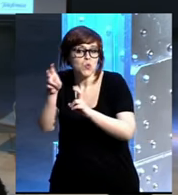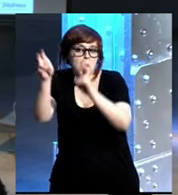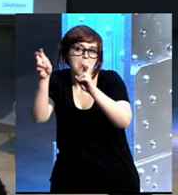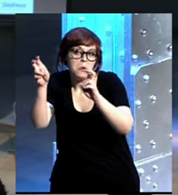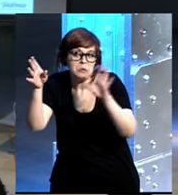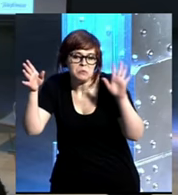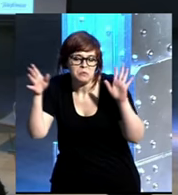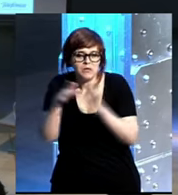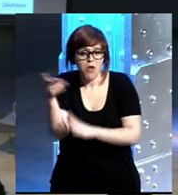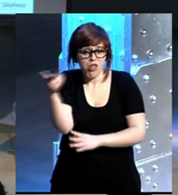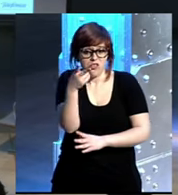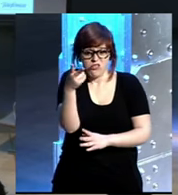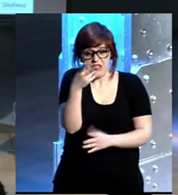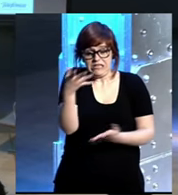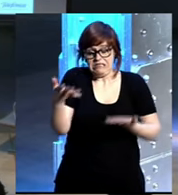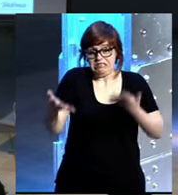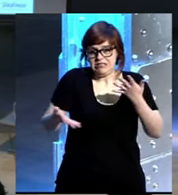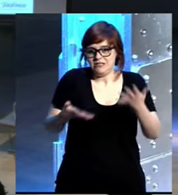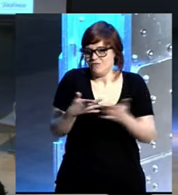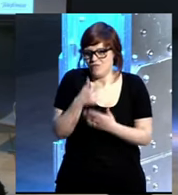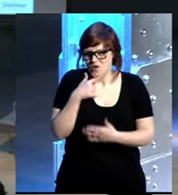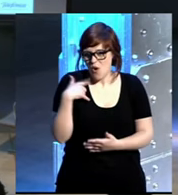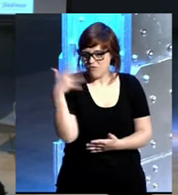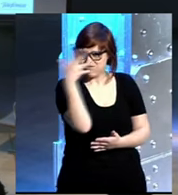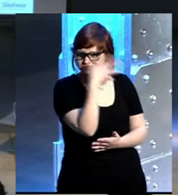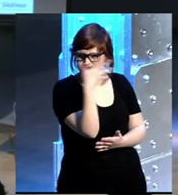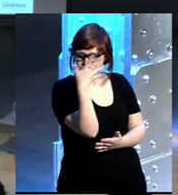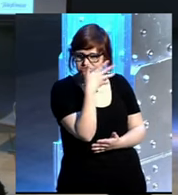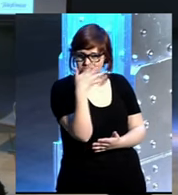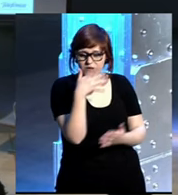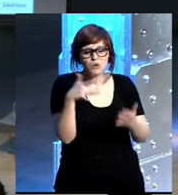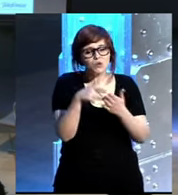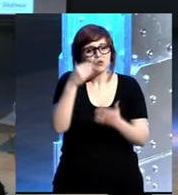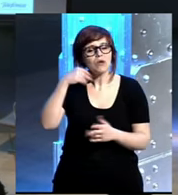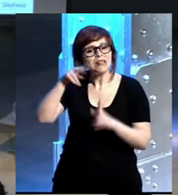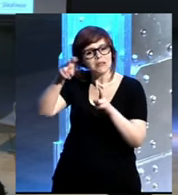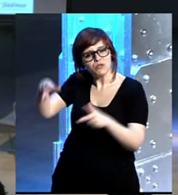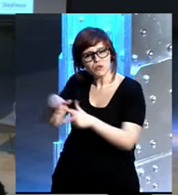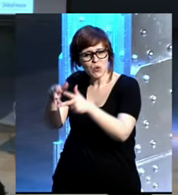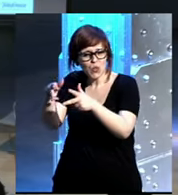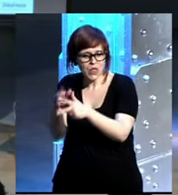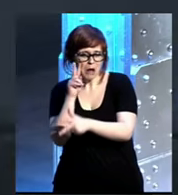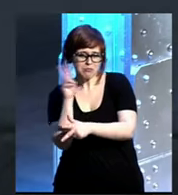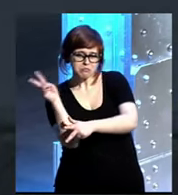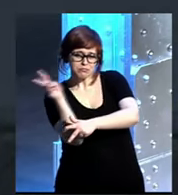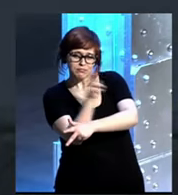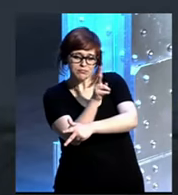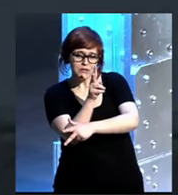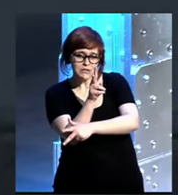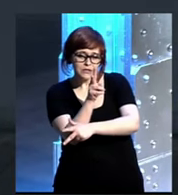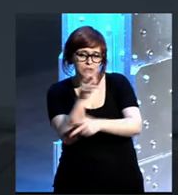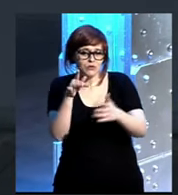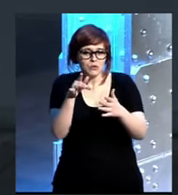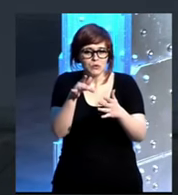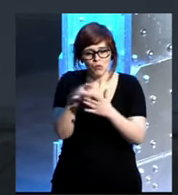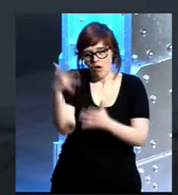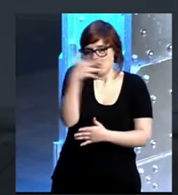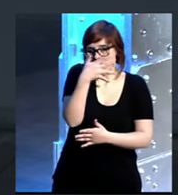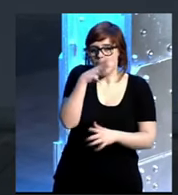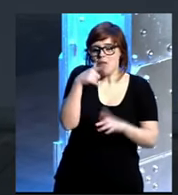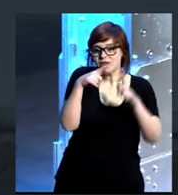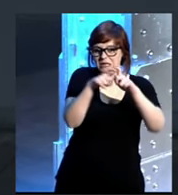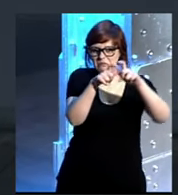que hay mucha desconfianza desde el mundo de lo social y de la economía social al mundo de la empresa, lo